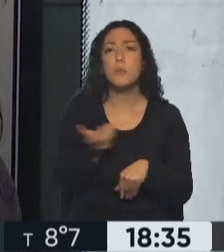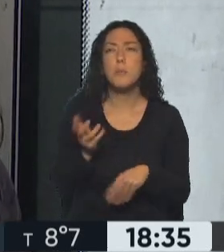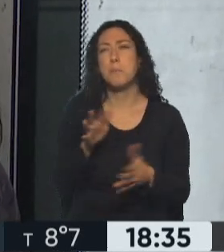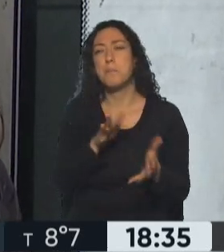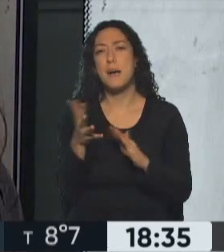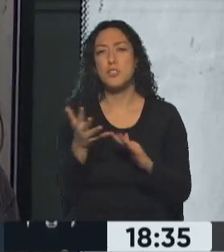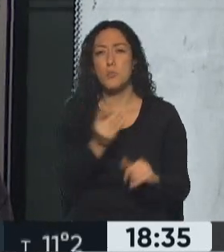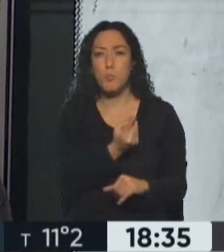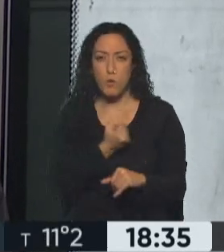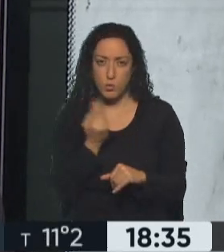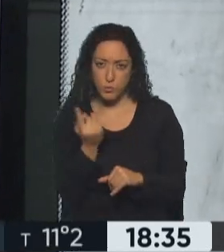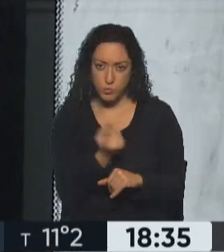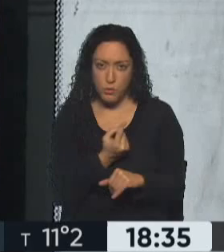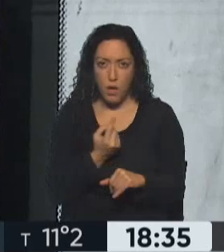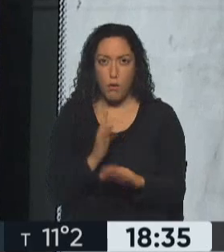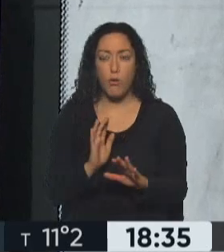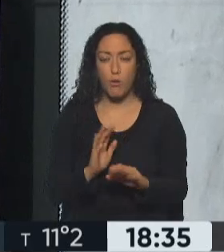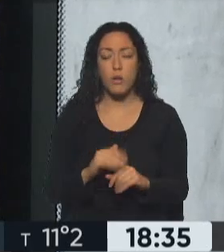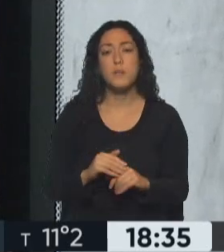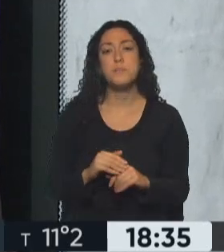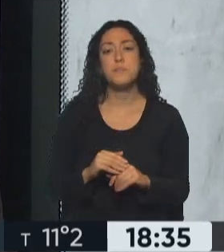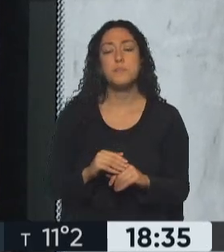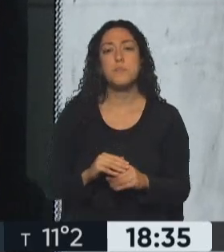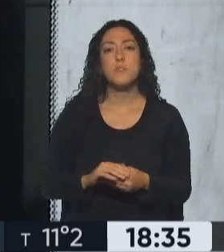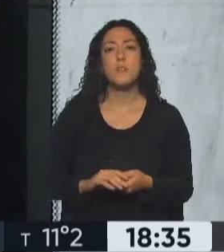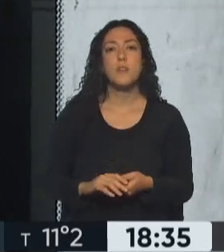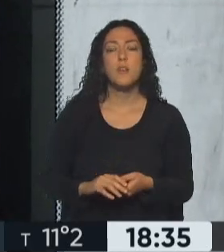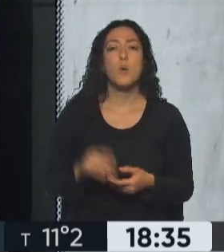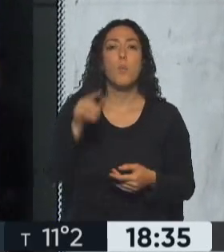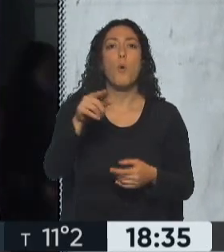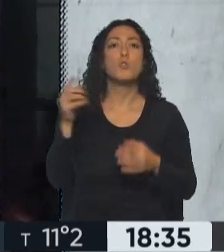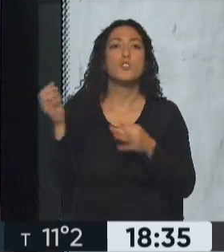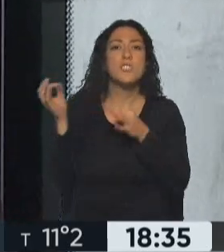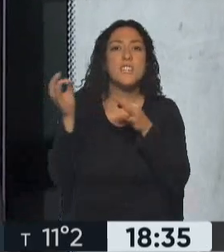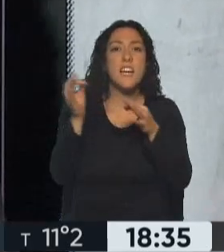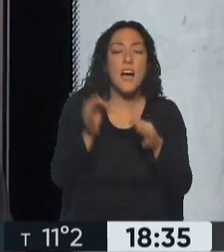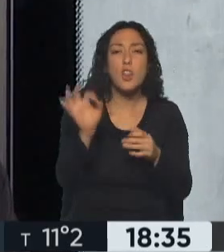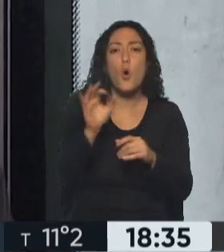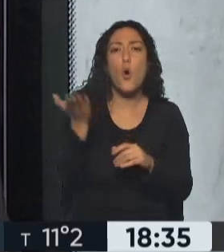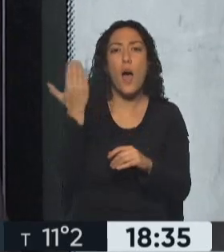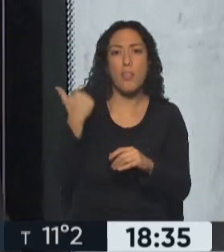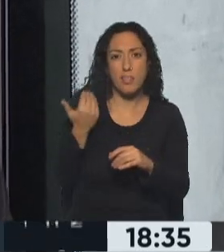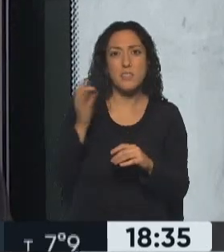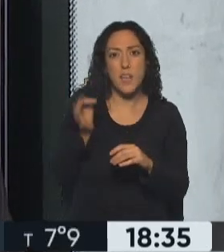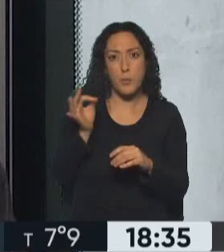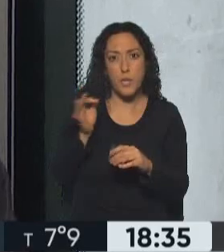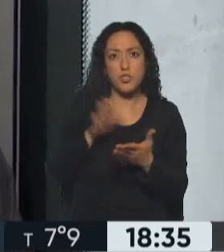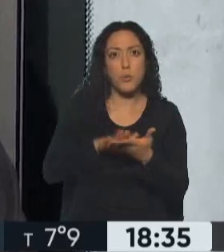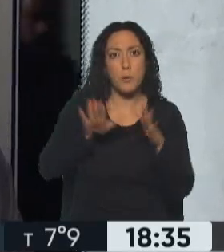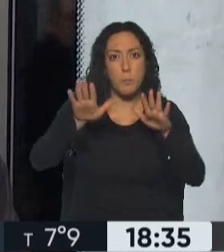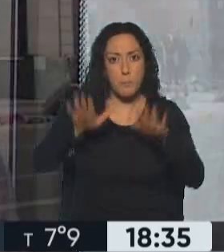de 1 hora más o menos. ¿Te enteraste ya de camino o sabías desde antes? En la noche me enteré, así